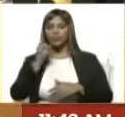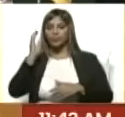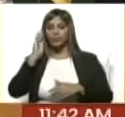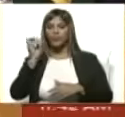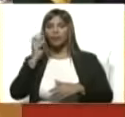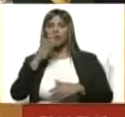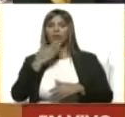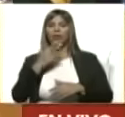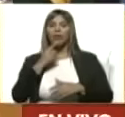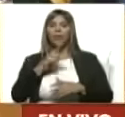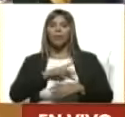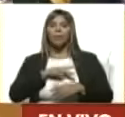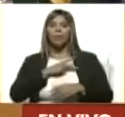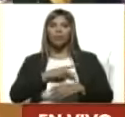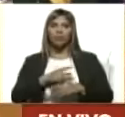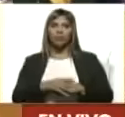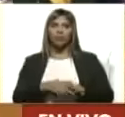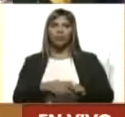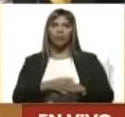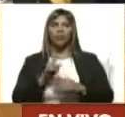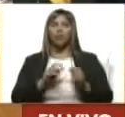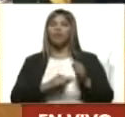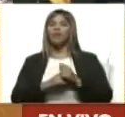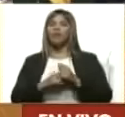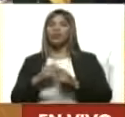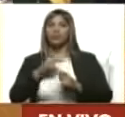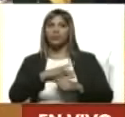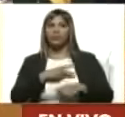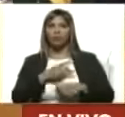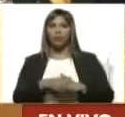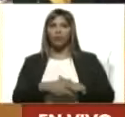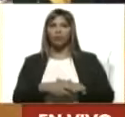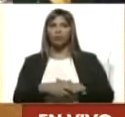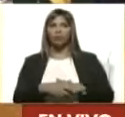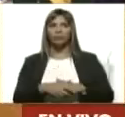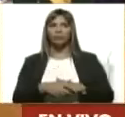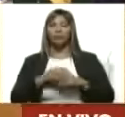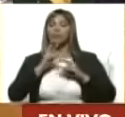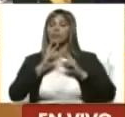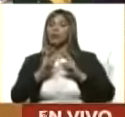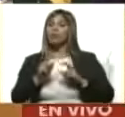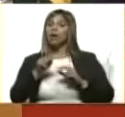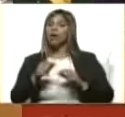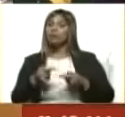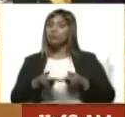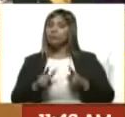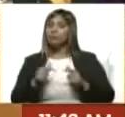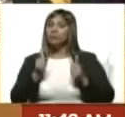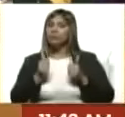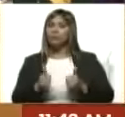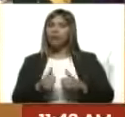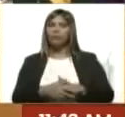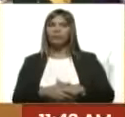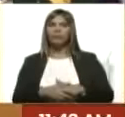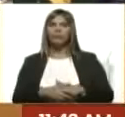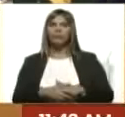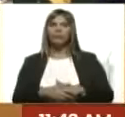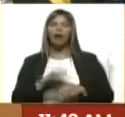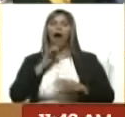las misiones, grandes misiones y bases de misiones. Chequeemos que eso funcione, que eso